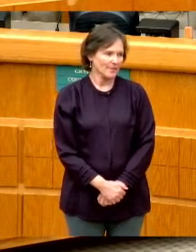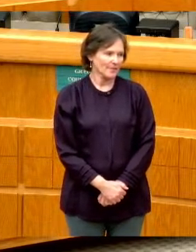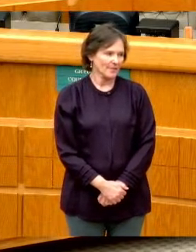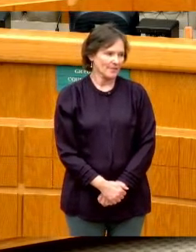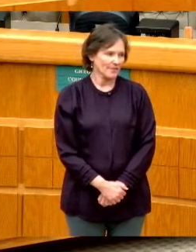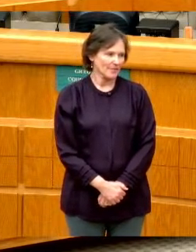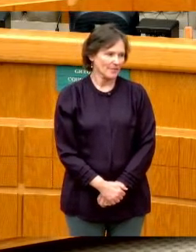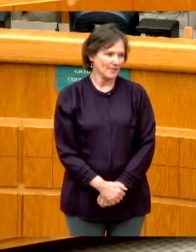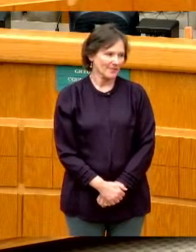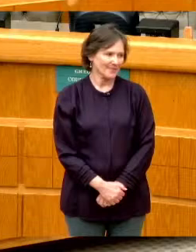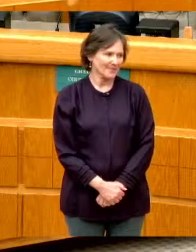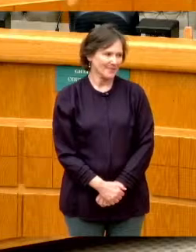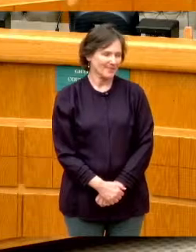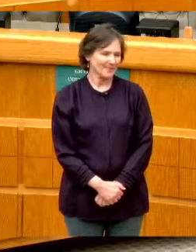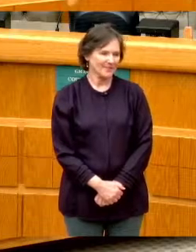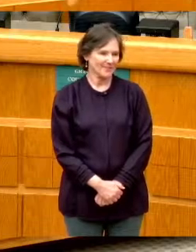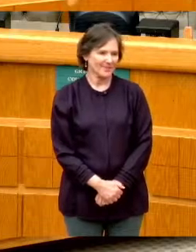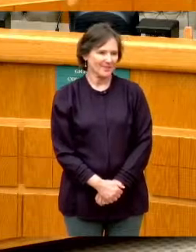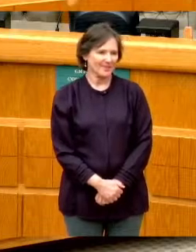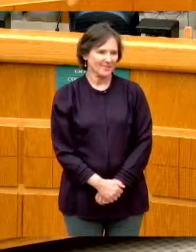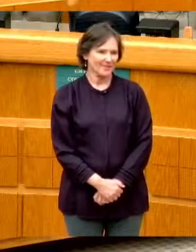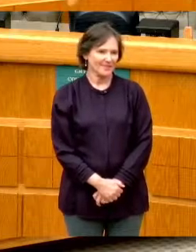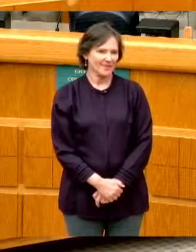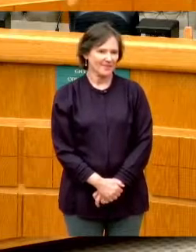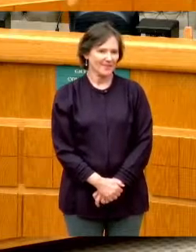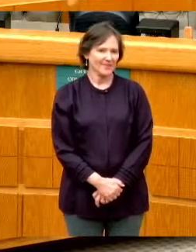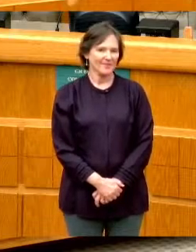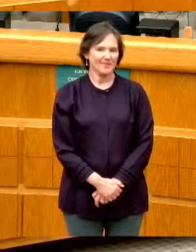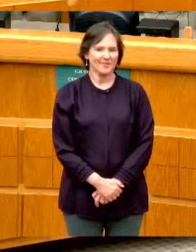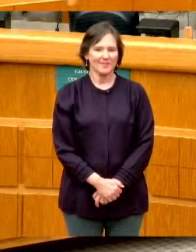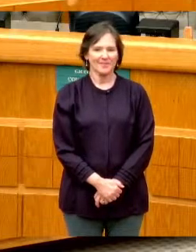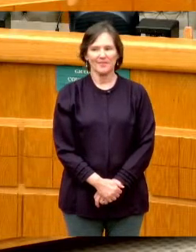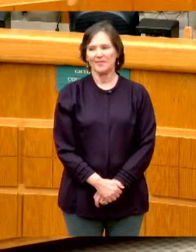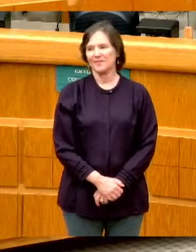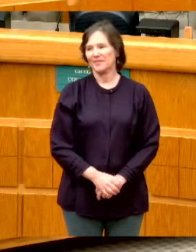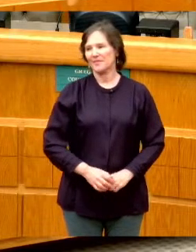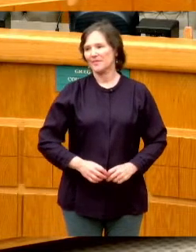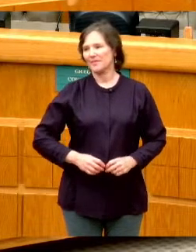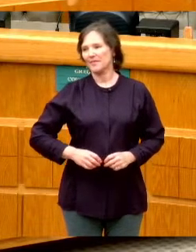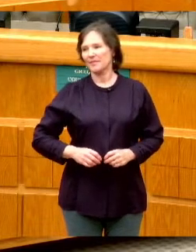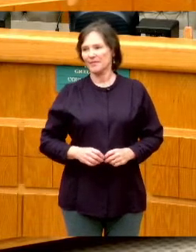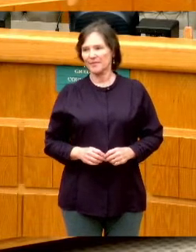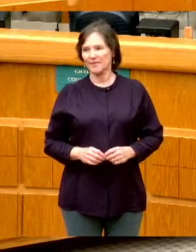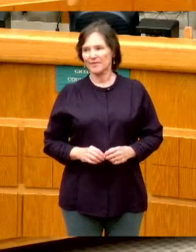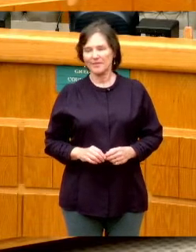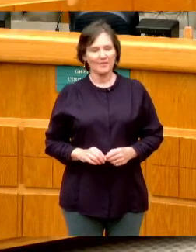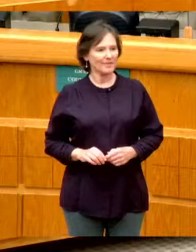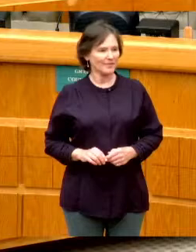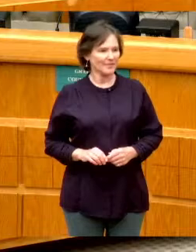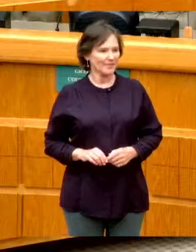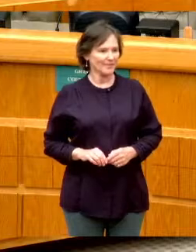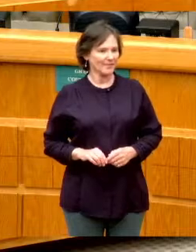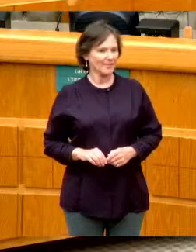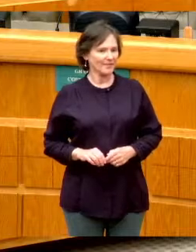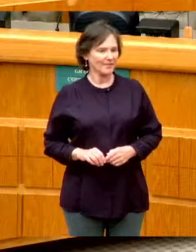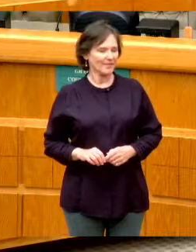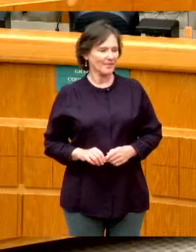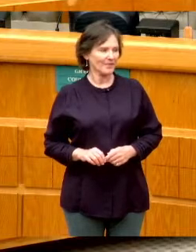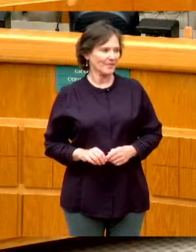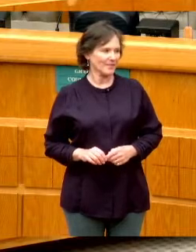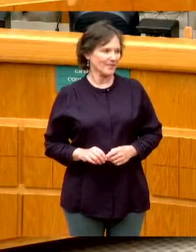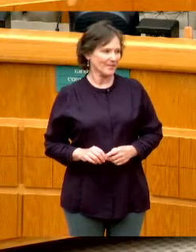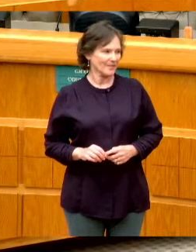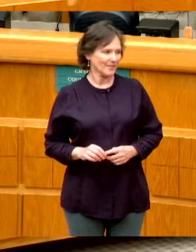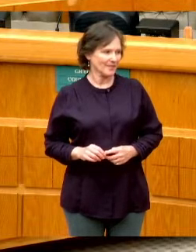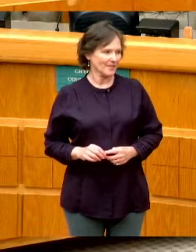administrado por los bomberos del Departamento de Bomberos de la ciudad. A la fecha de la segunda dosis, en la